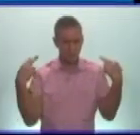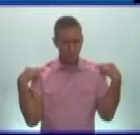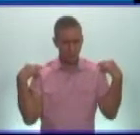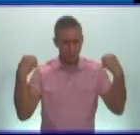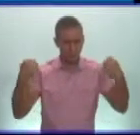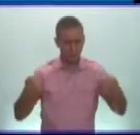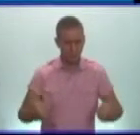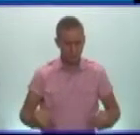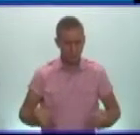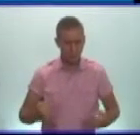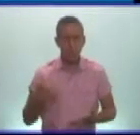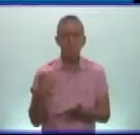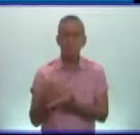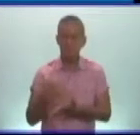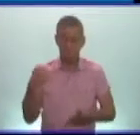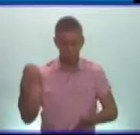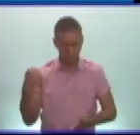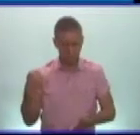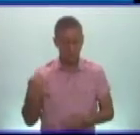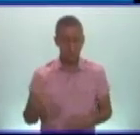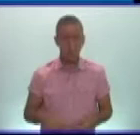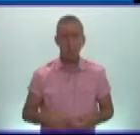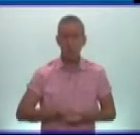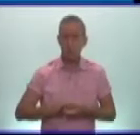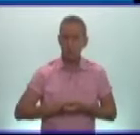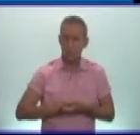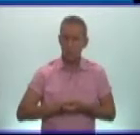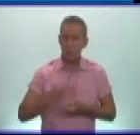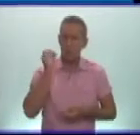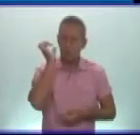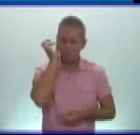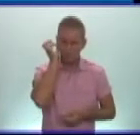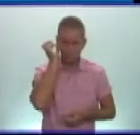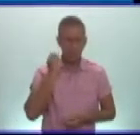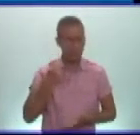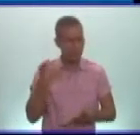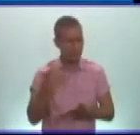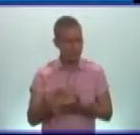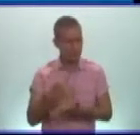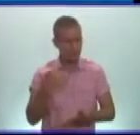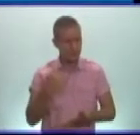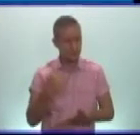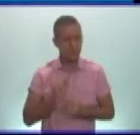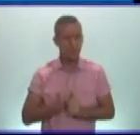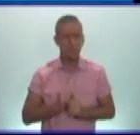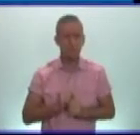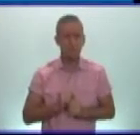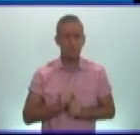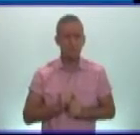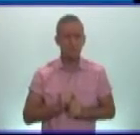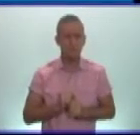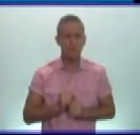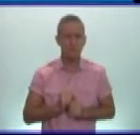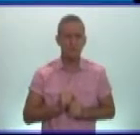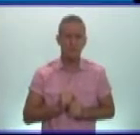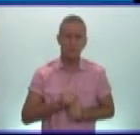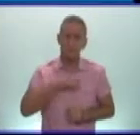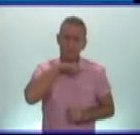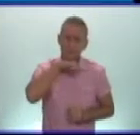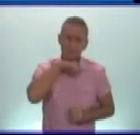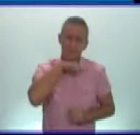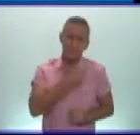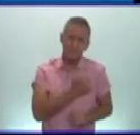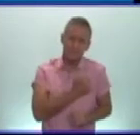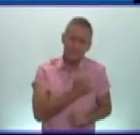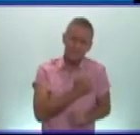en una carta oficial. Compañera, también cartas oficiales utilizamos esta terminología. Mamita querida,